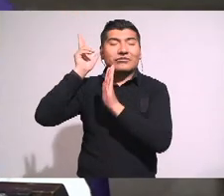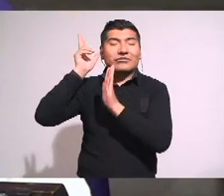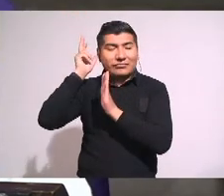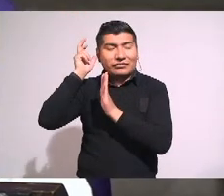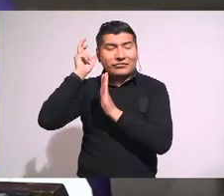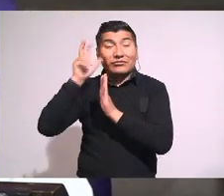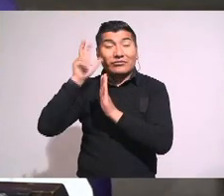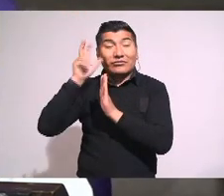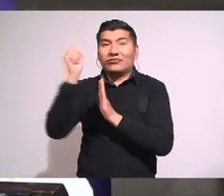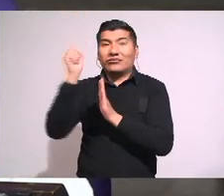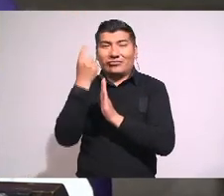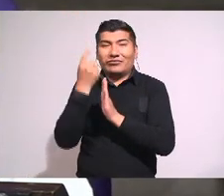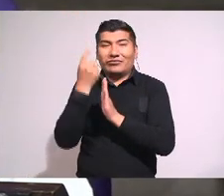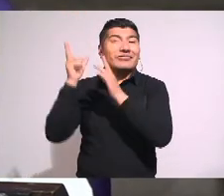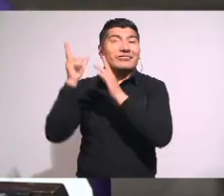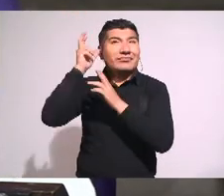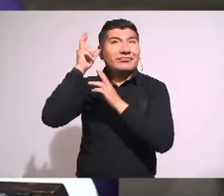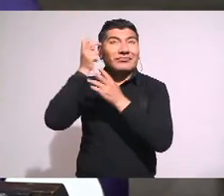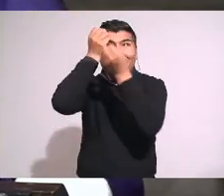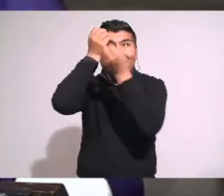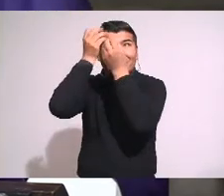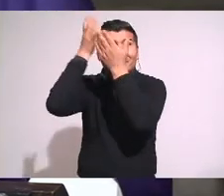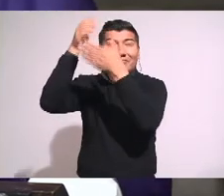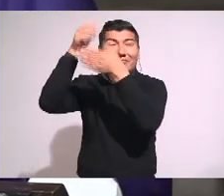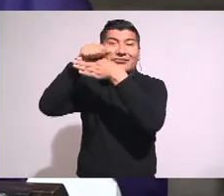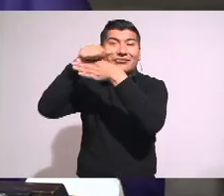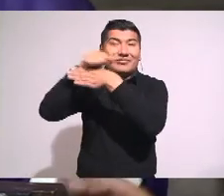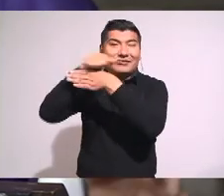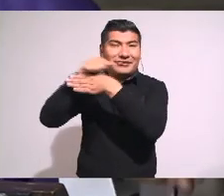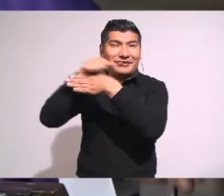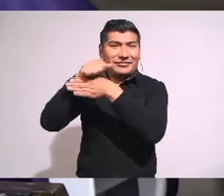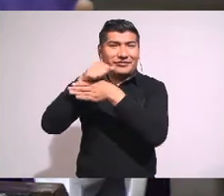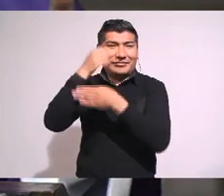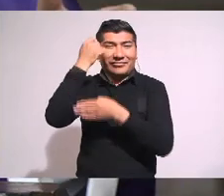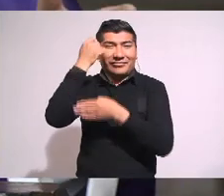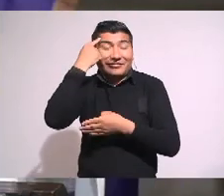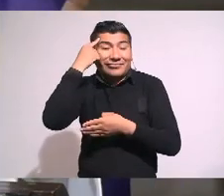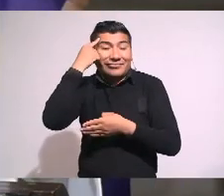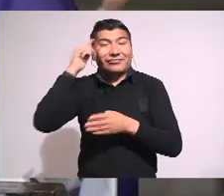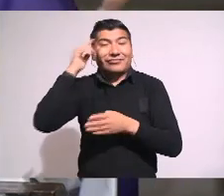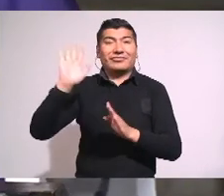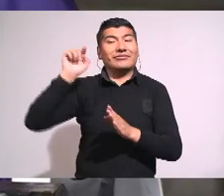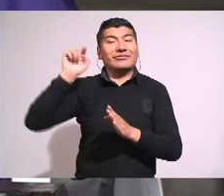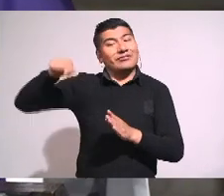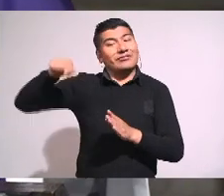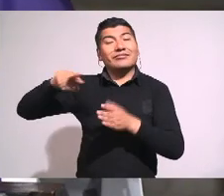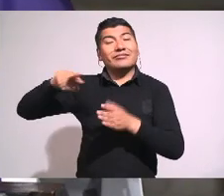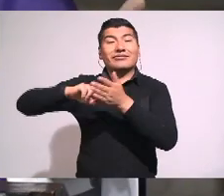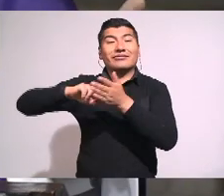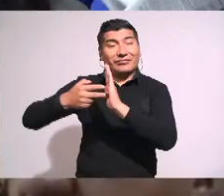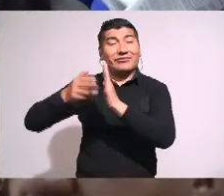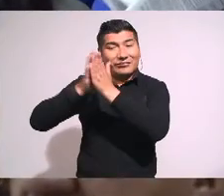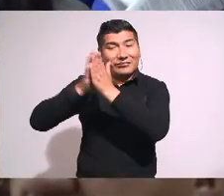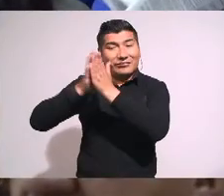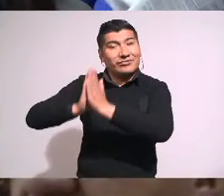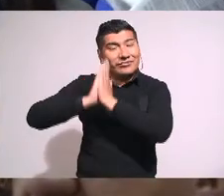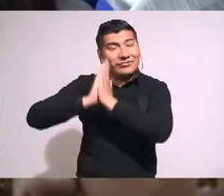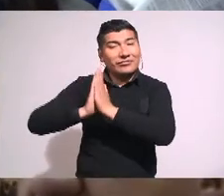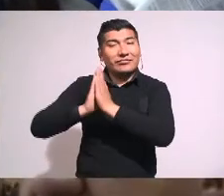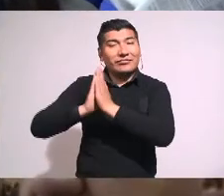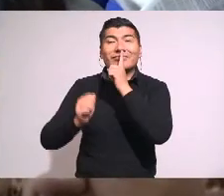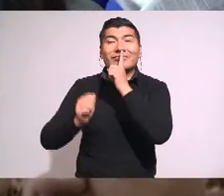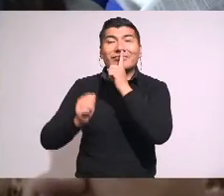escucharla, sino de obedecerla. Imagínense, eso es oración.